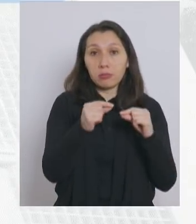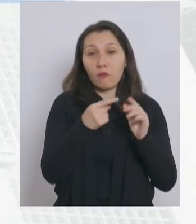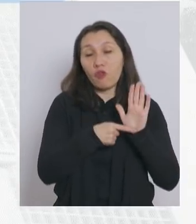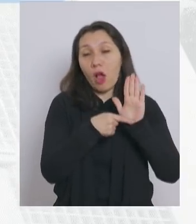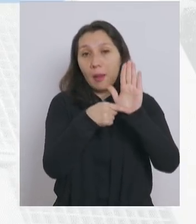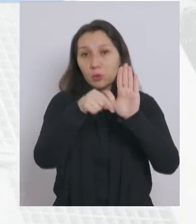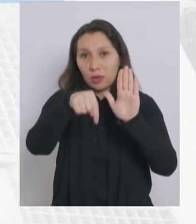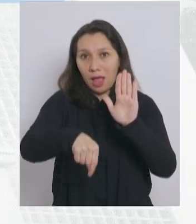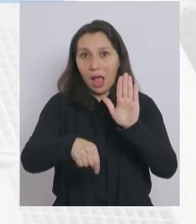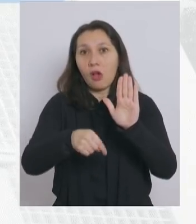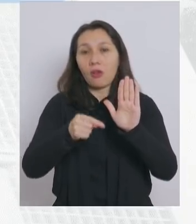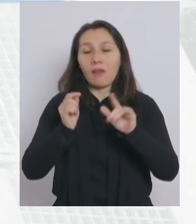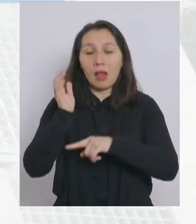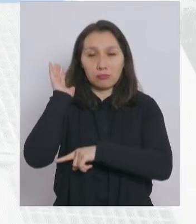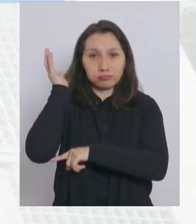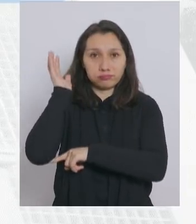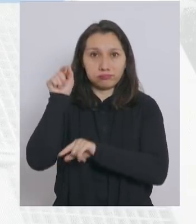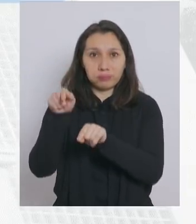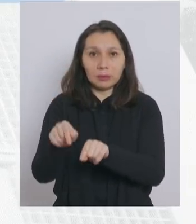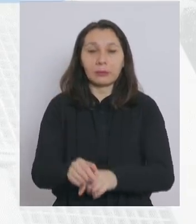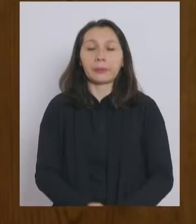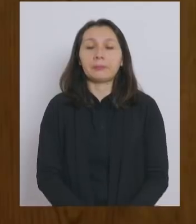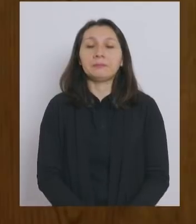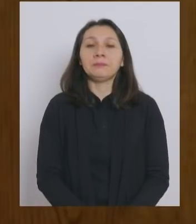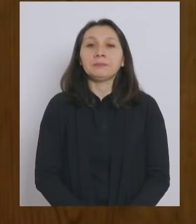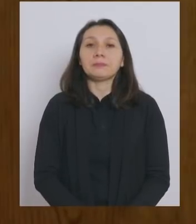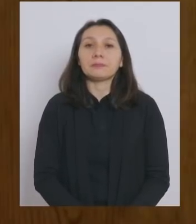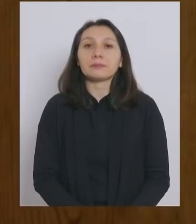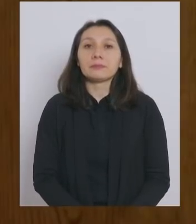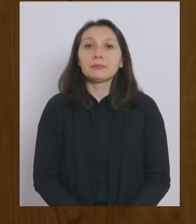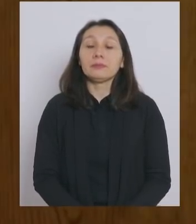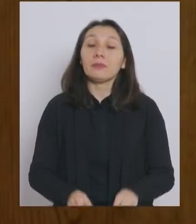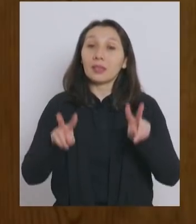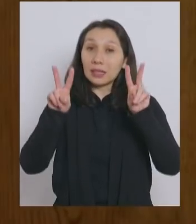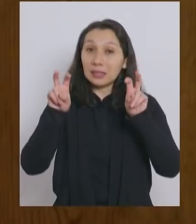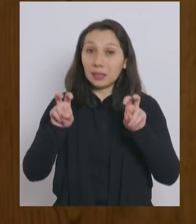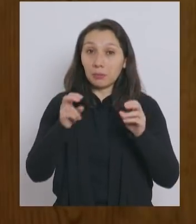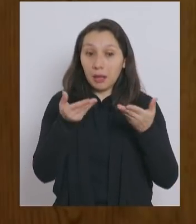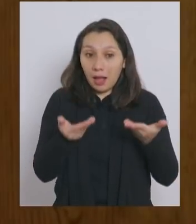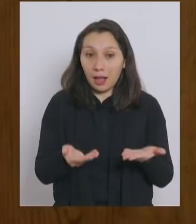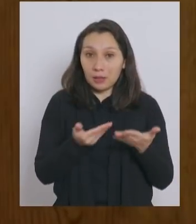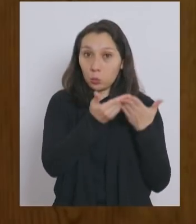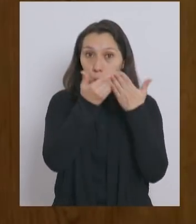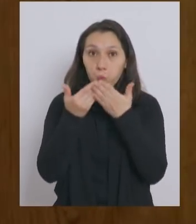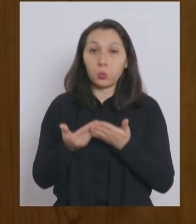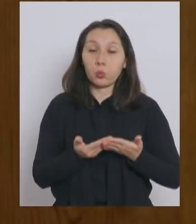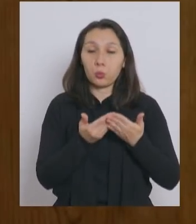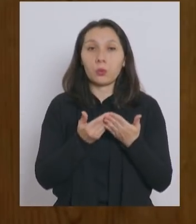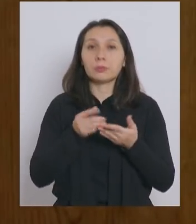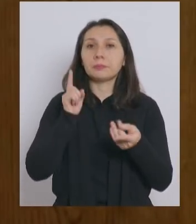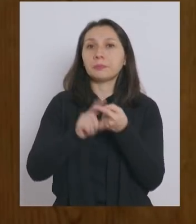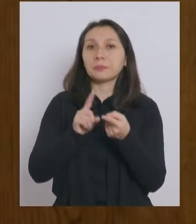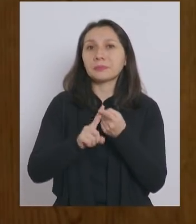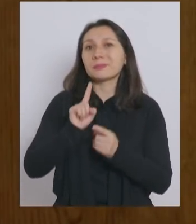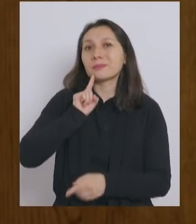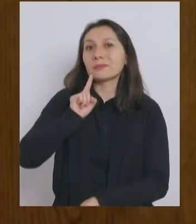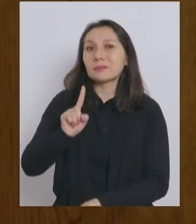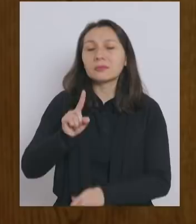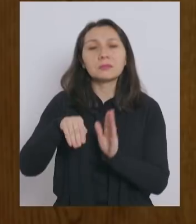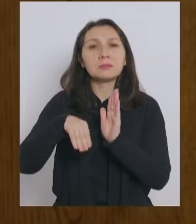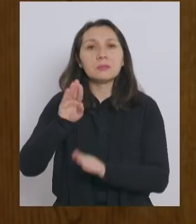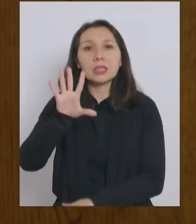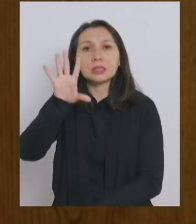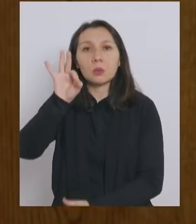a mostrar en esta presentación. Dentro de este estudio participaron más